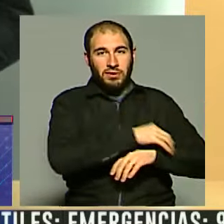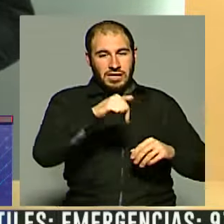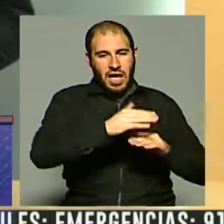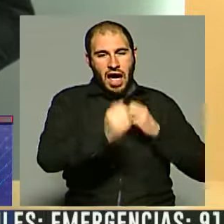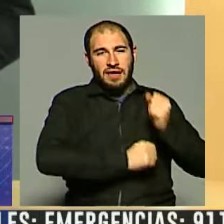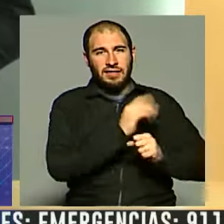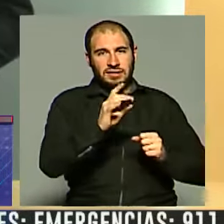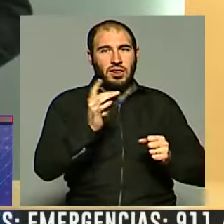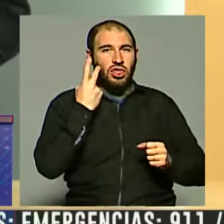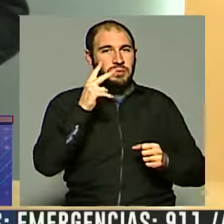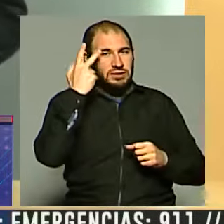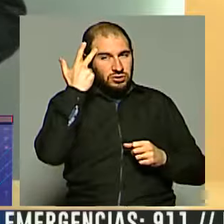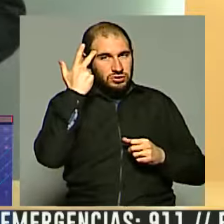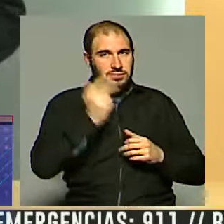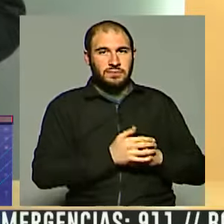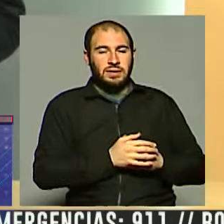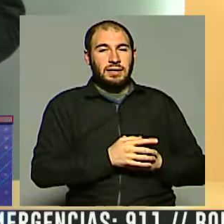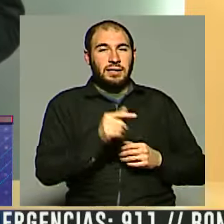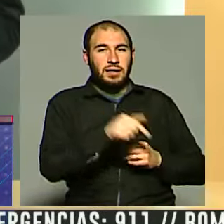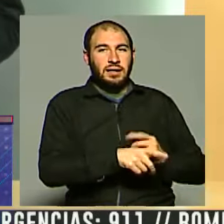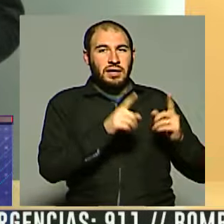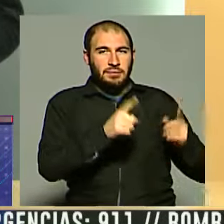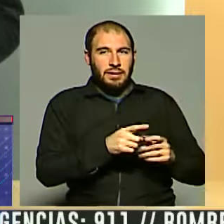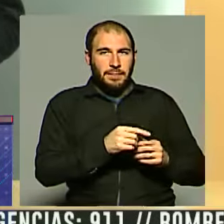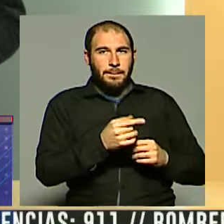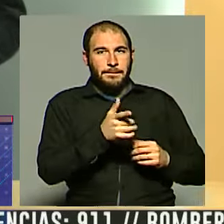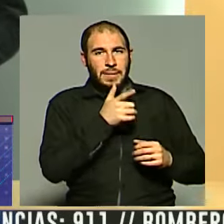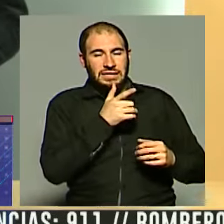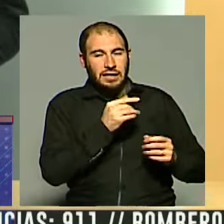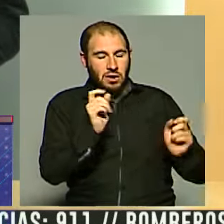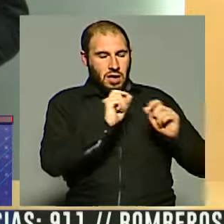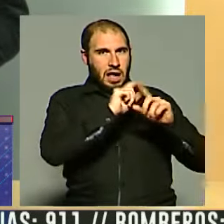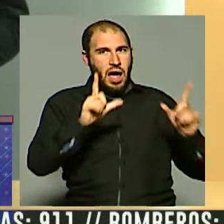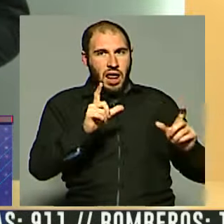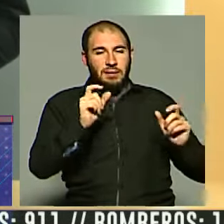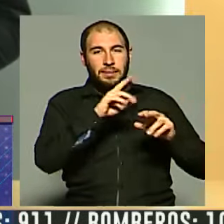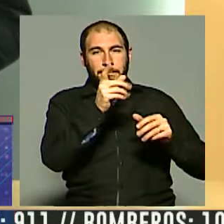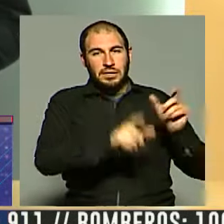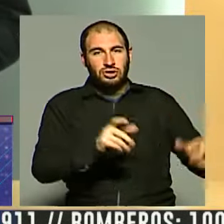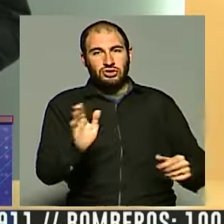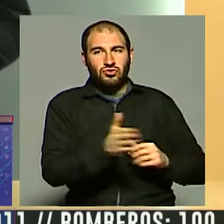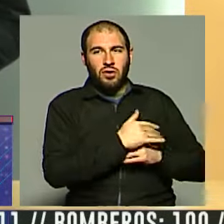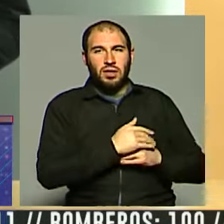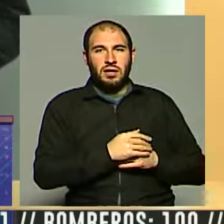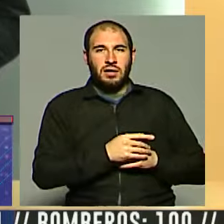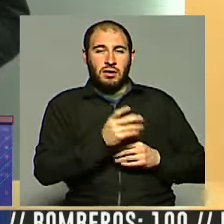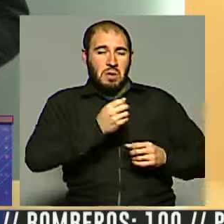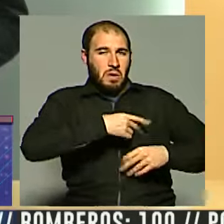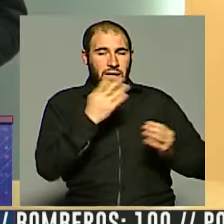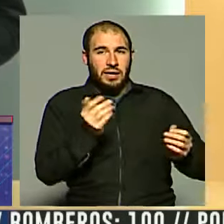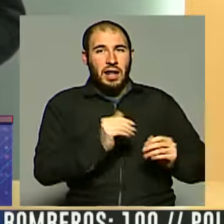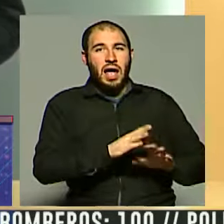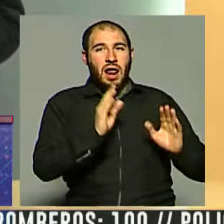fin de año, de este año 2018, y esto de algún modo siembra cierta luz de alarma en cuanto a la población, en cuanto a cualquiera de nosotros que podemos